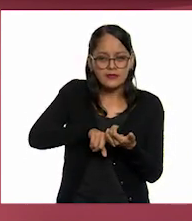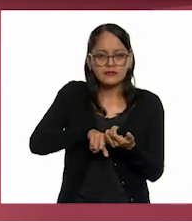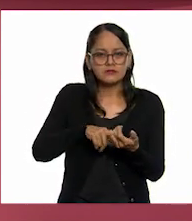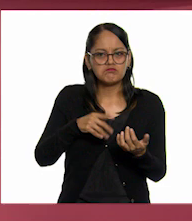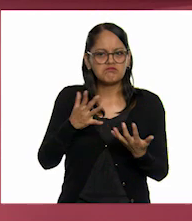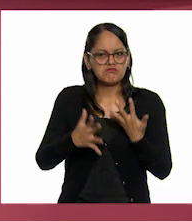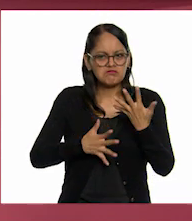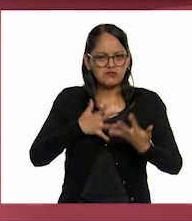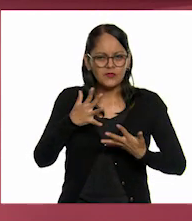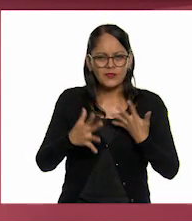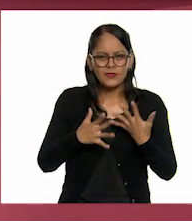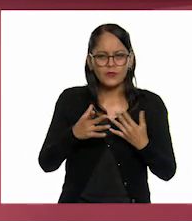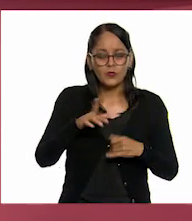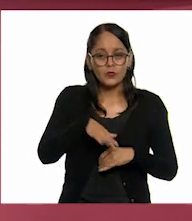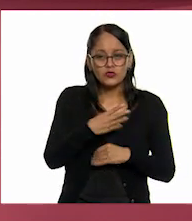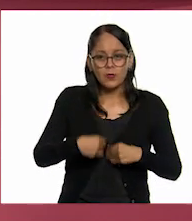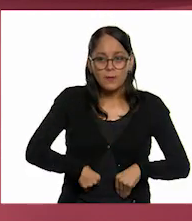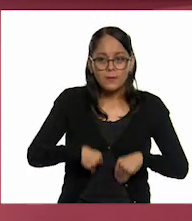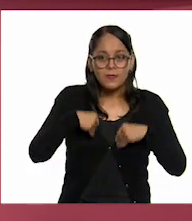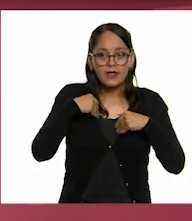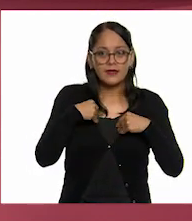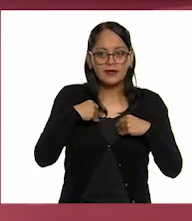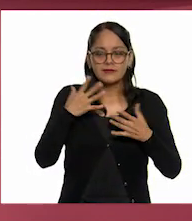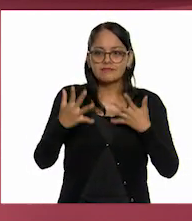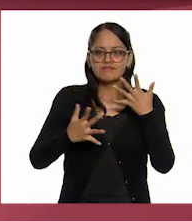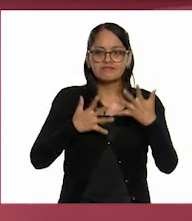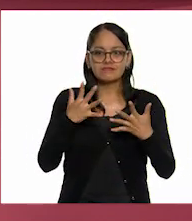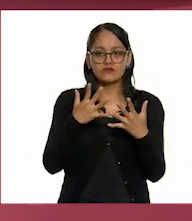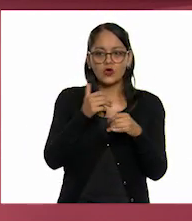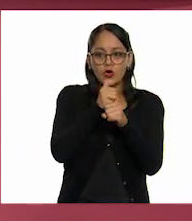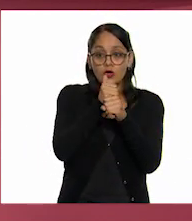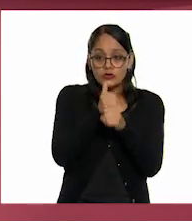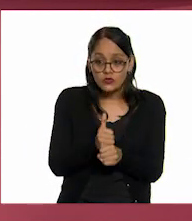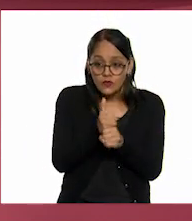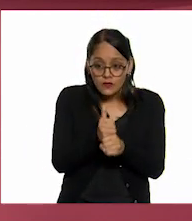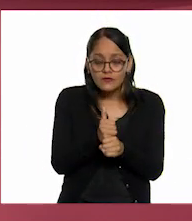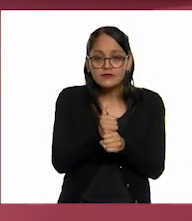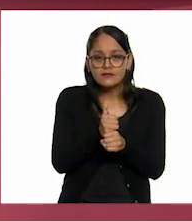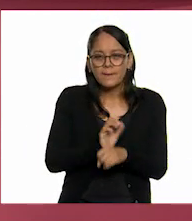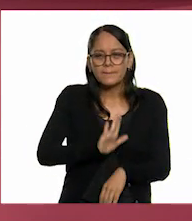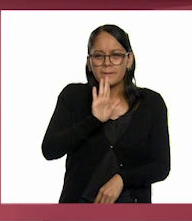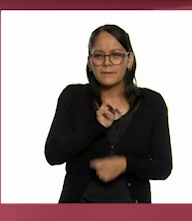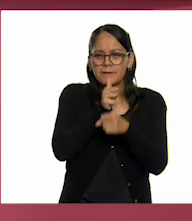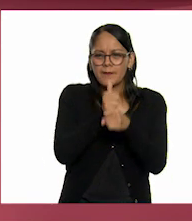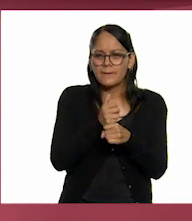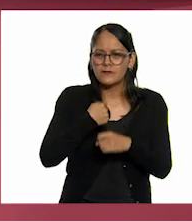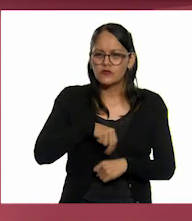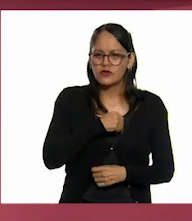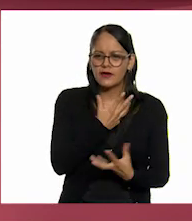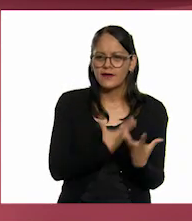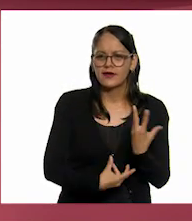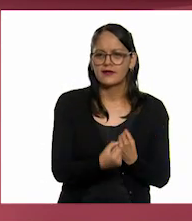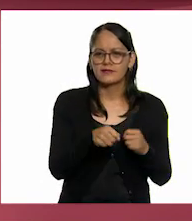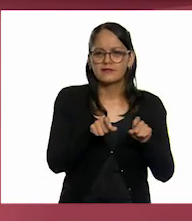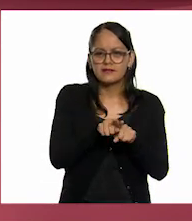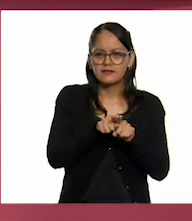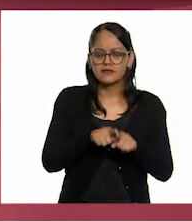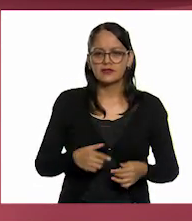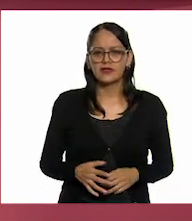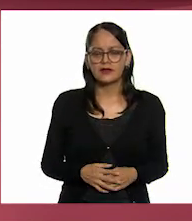que los llevan al límite. Y cuando sufren, es como si sufriéramos nosotros con ellos,